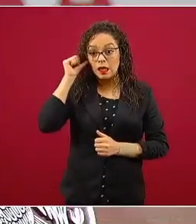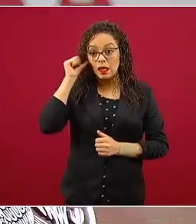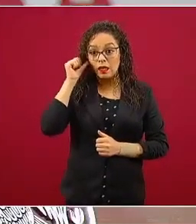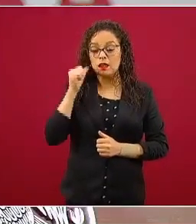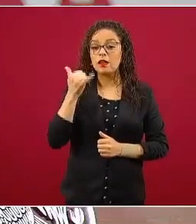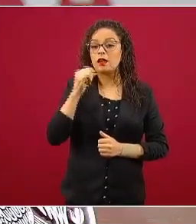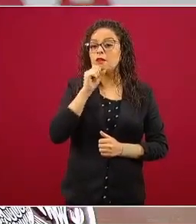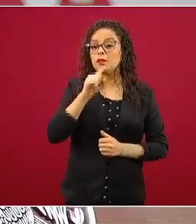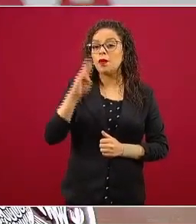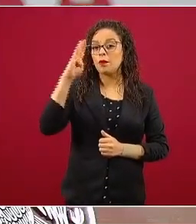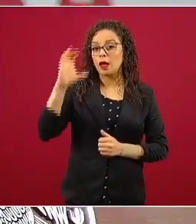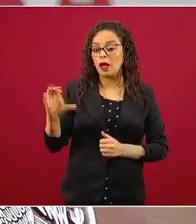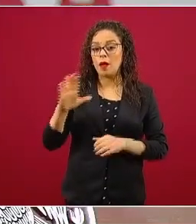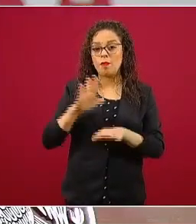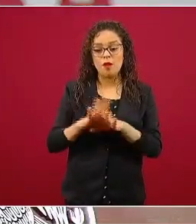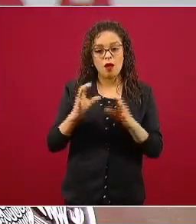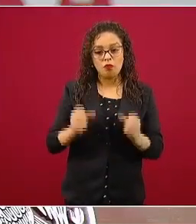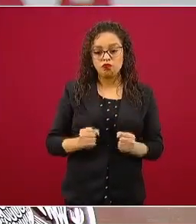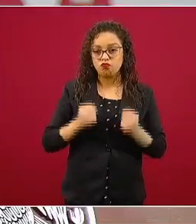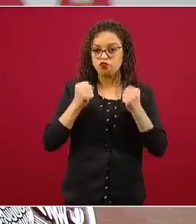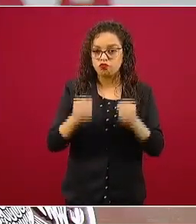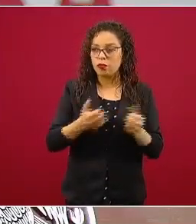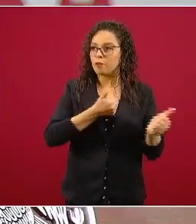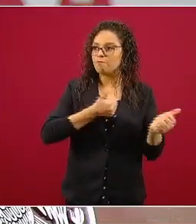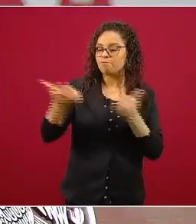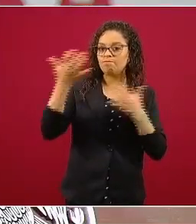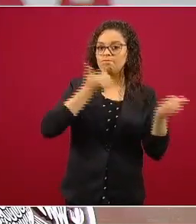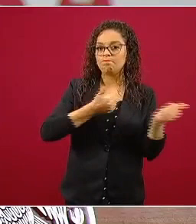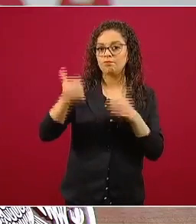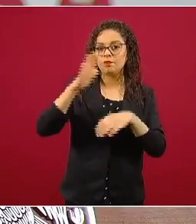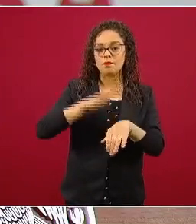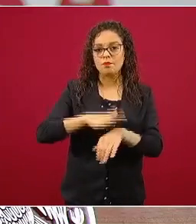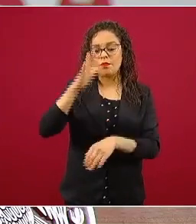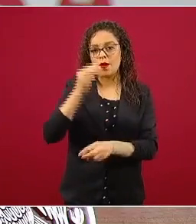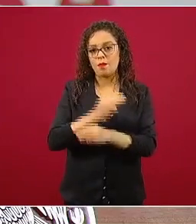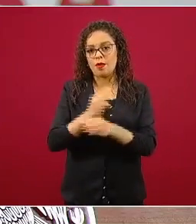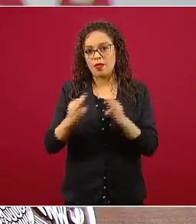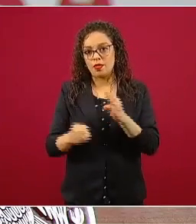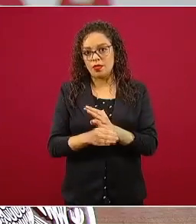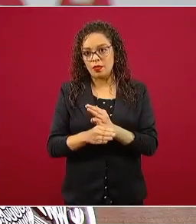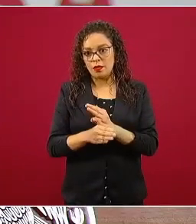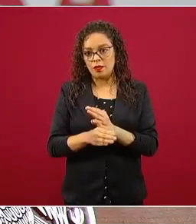Baja California. Se llevaron equipos